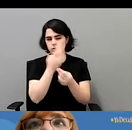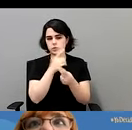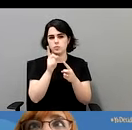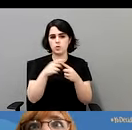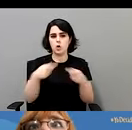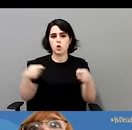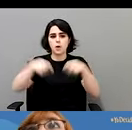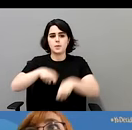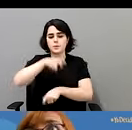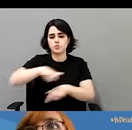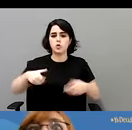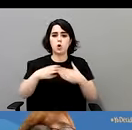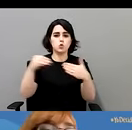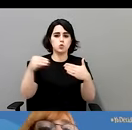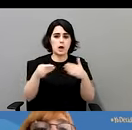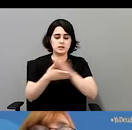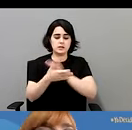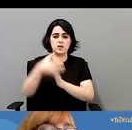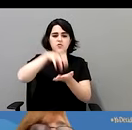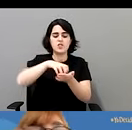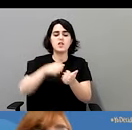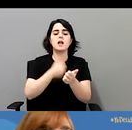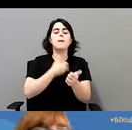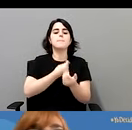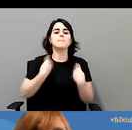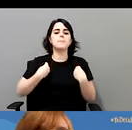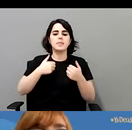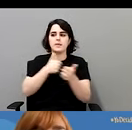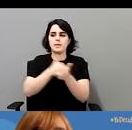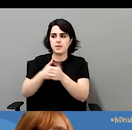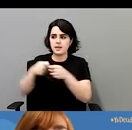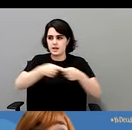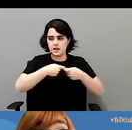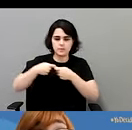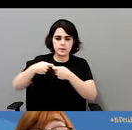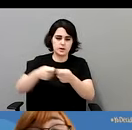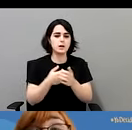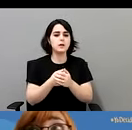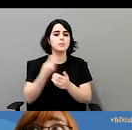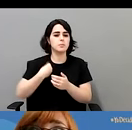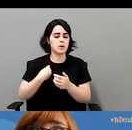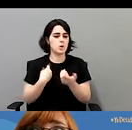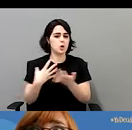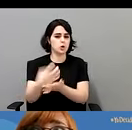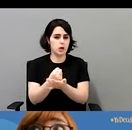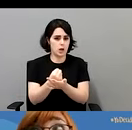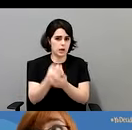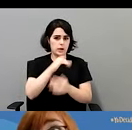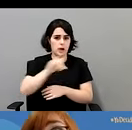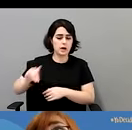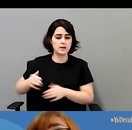de personas usuarias, las oficinas de vida independiente, que las hay en la mayoría de las comunidades autónomas. Esto lo que